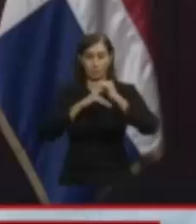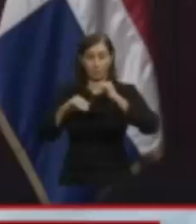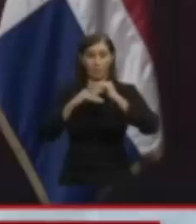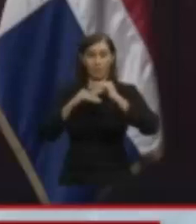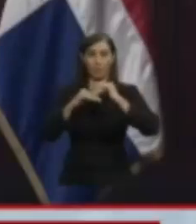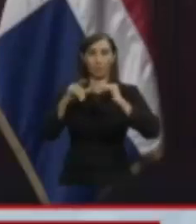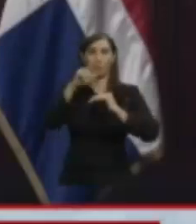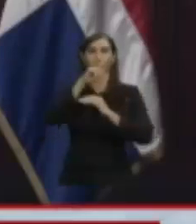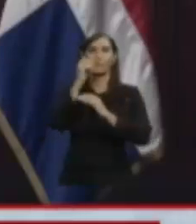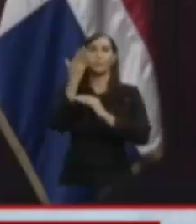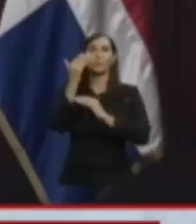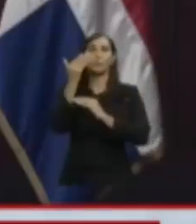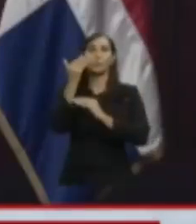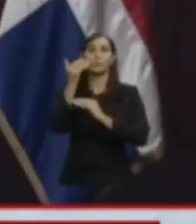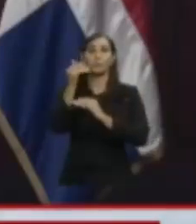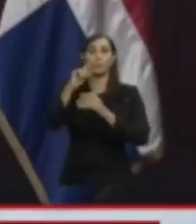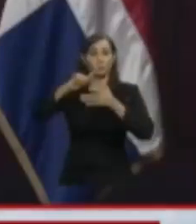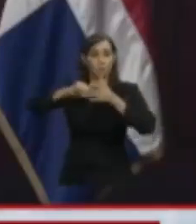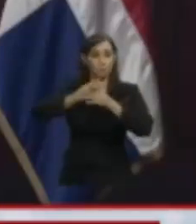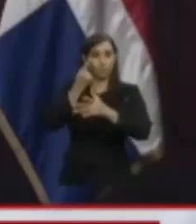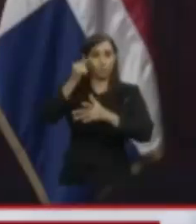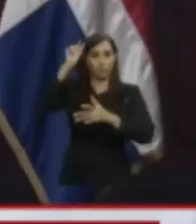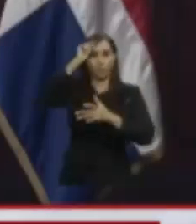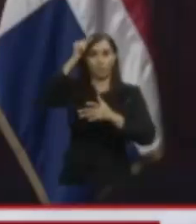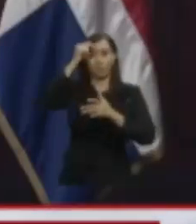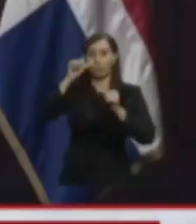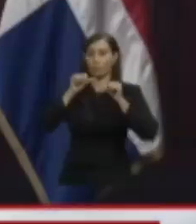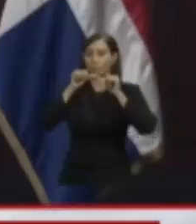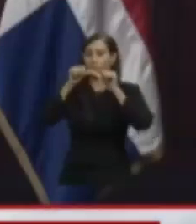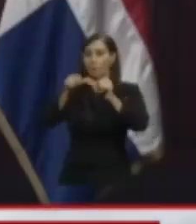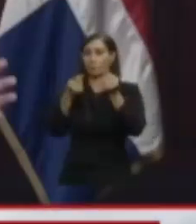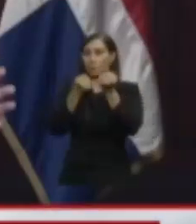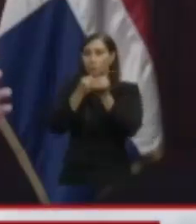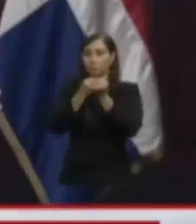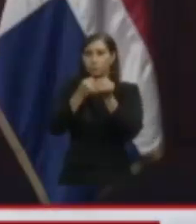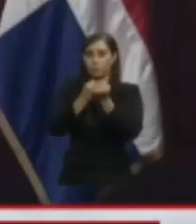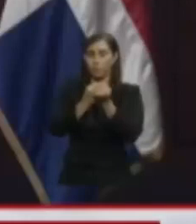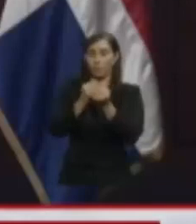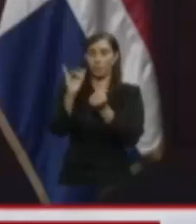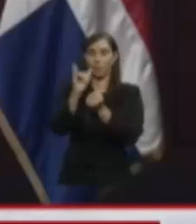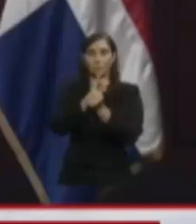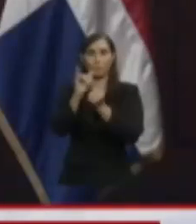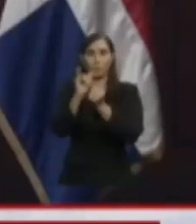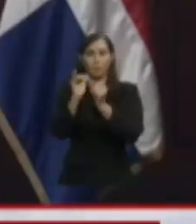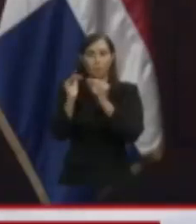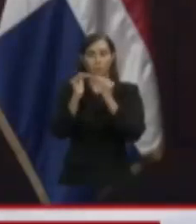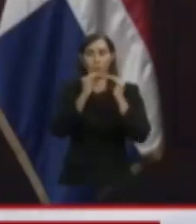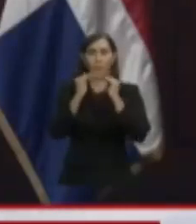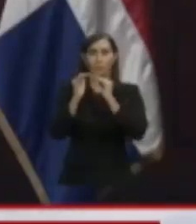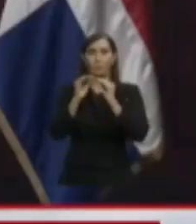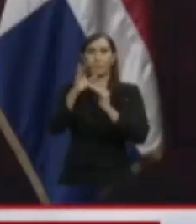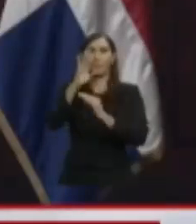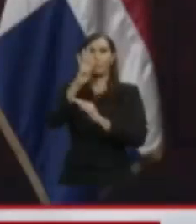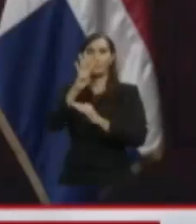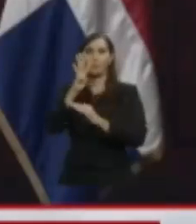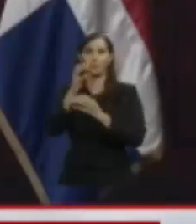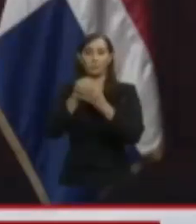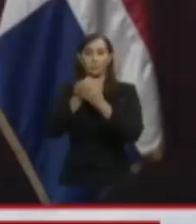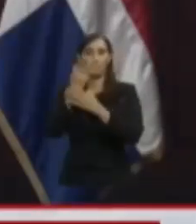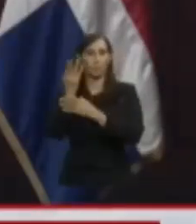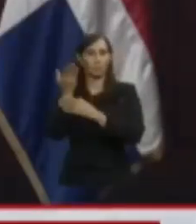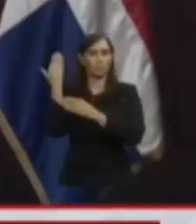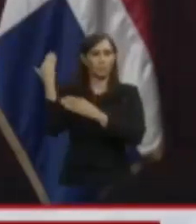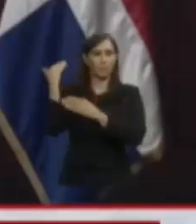pero es más difícil hay un esfuerzo bueno por nadie pero yo sé que es más difícil Llamar a esa señora